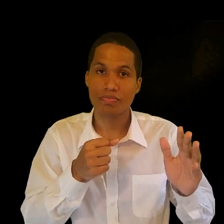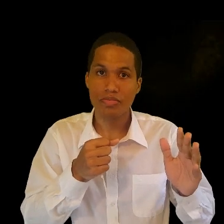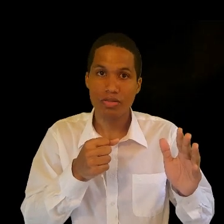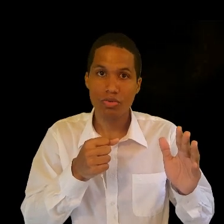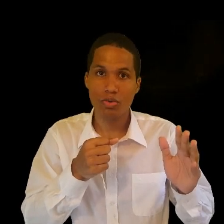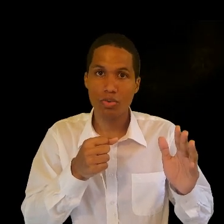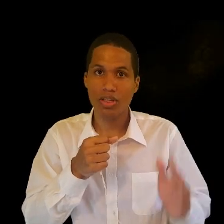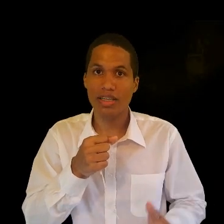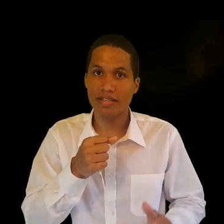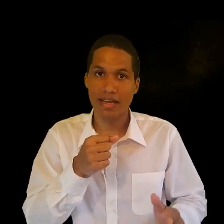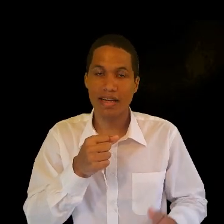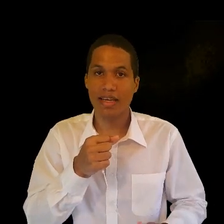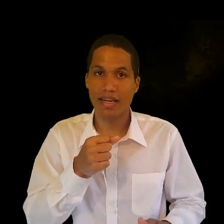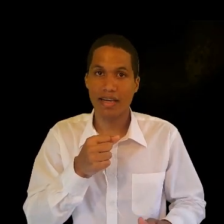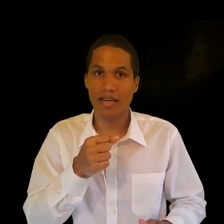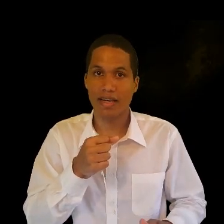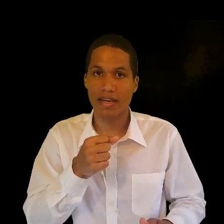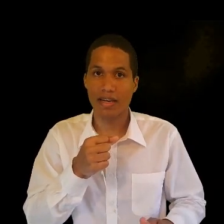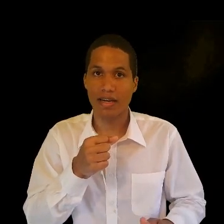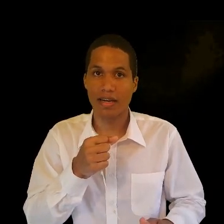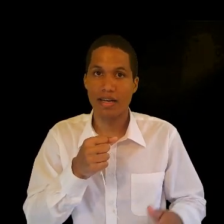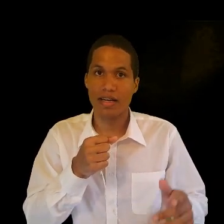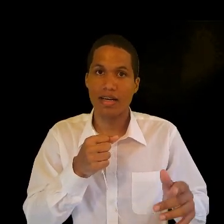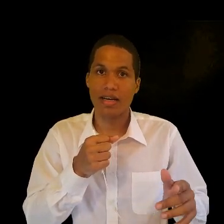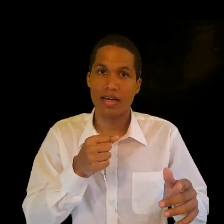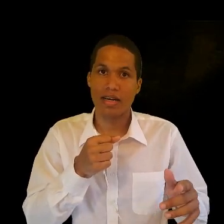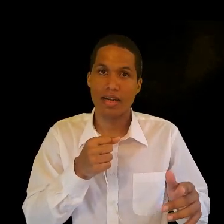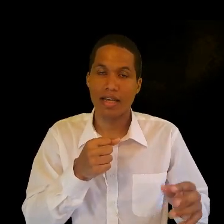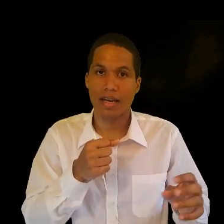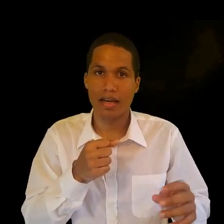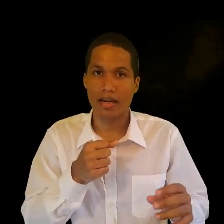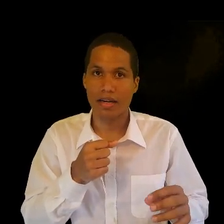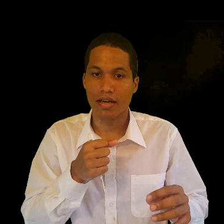Podemos utilizar